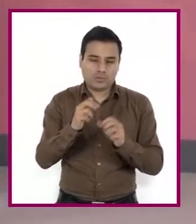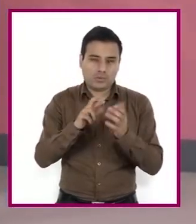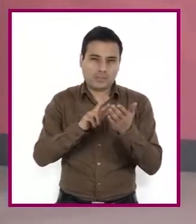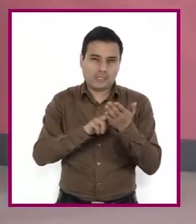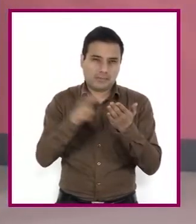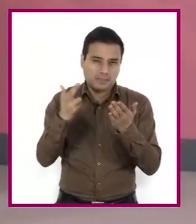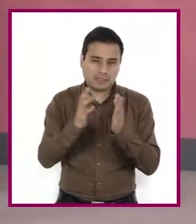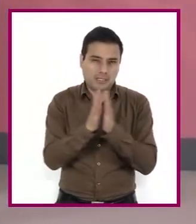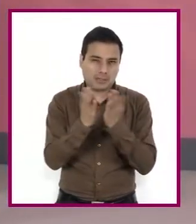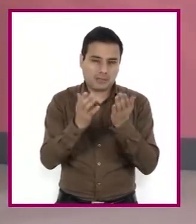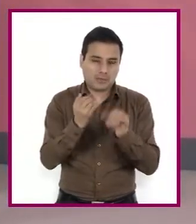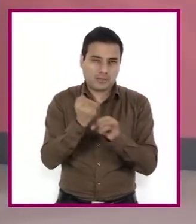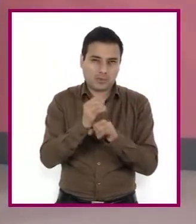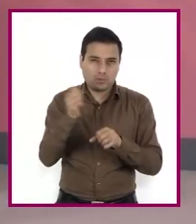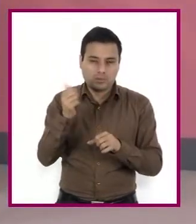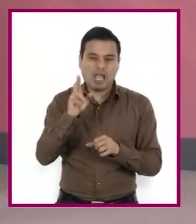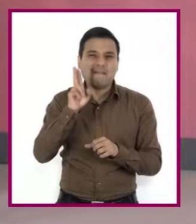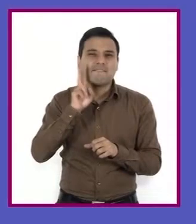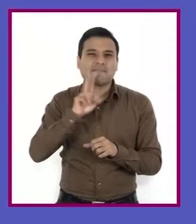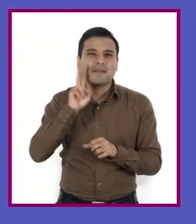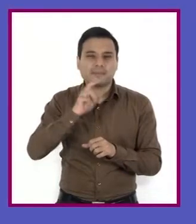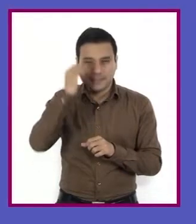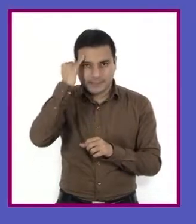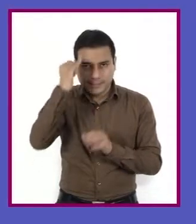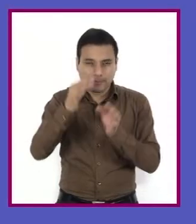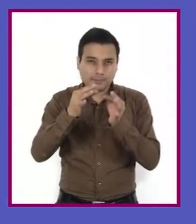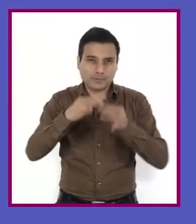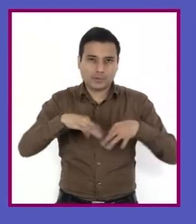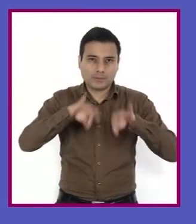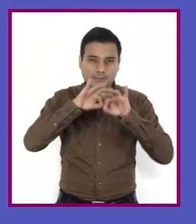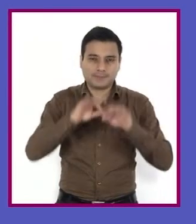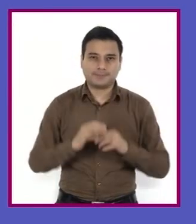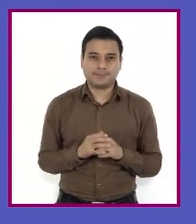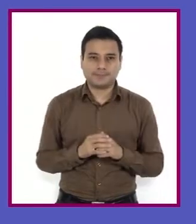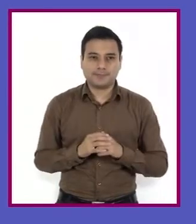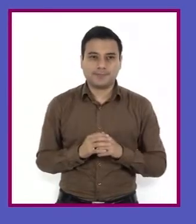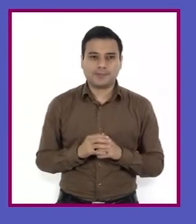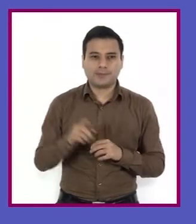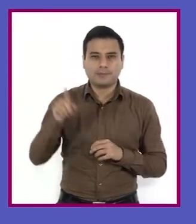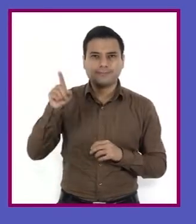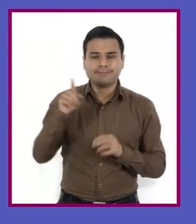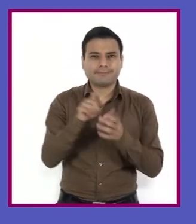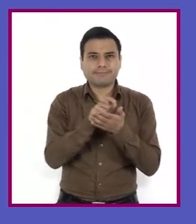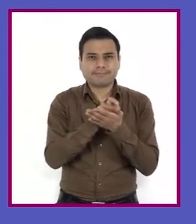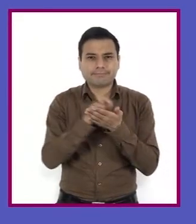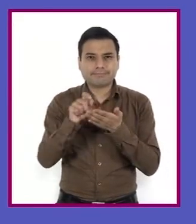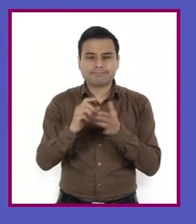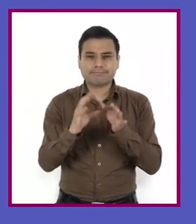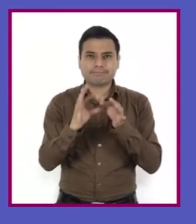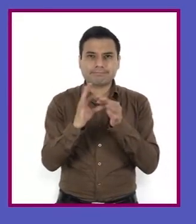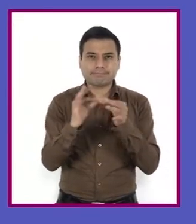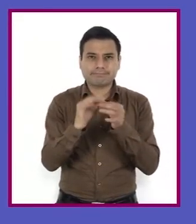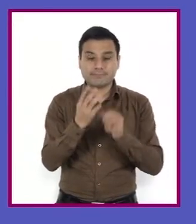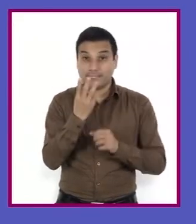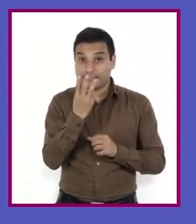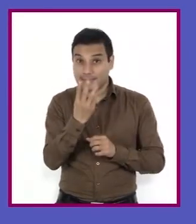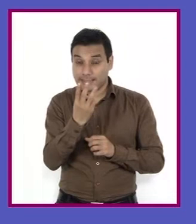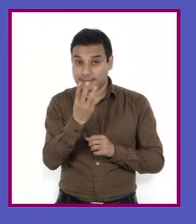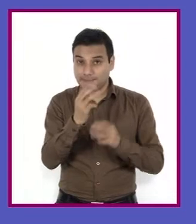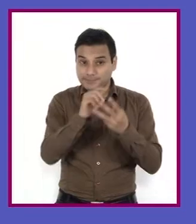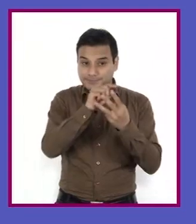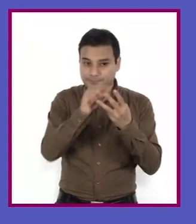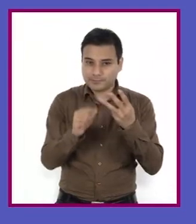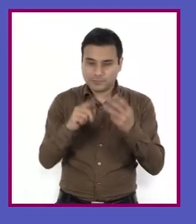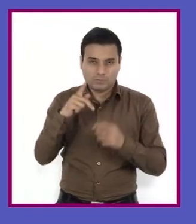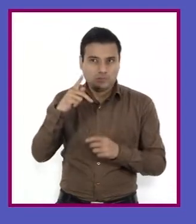y revisemos las ideas principales. Pues los subrayados hablan acerca de 3 aspectos que hacen únicas a